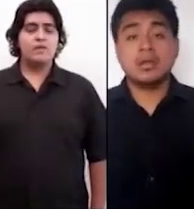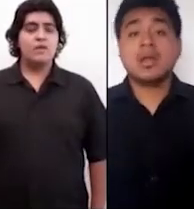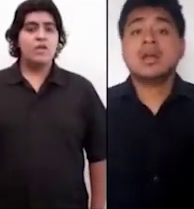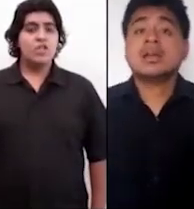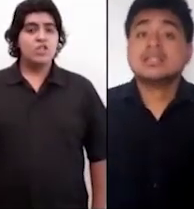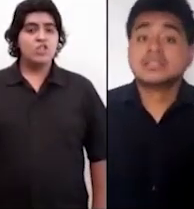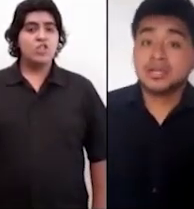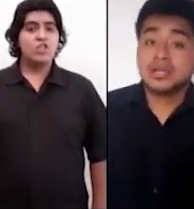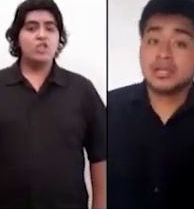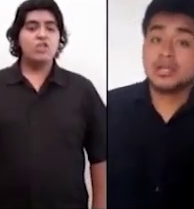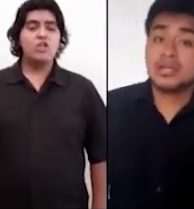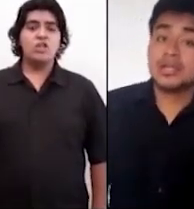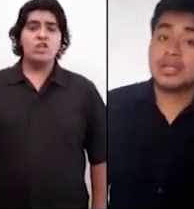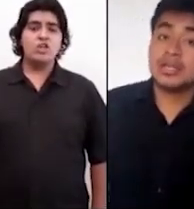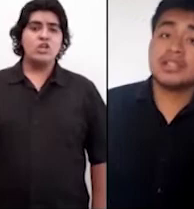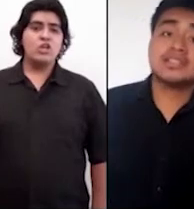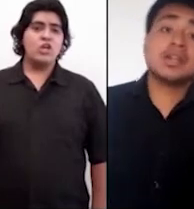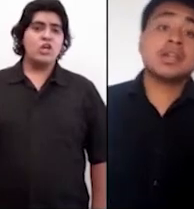2